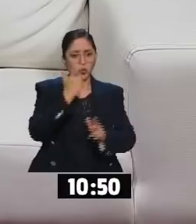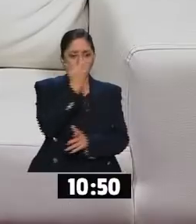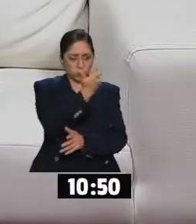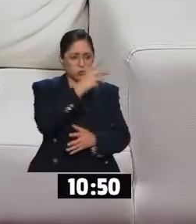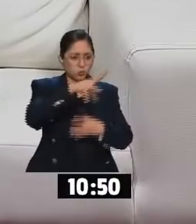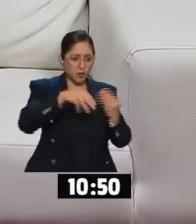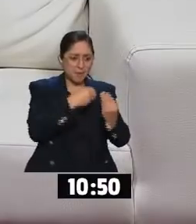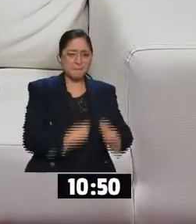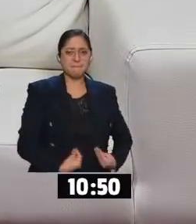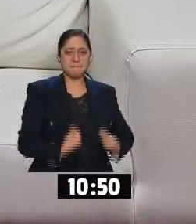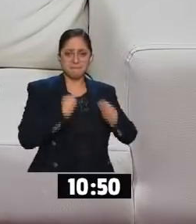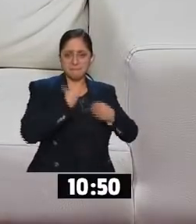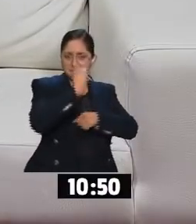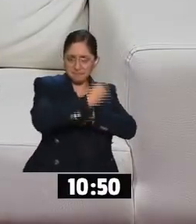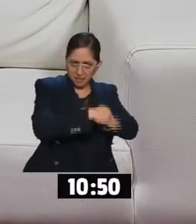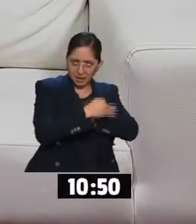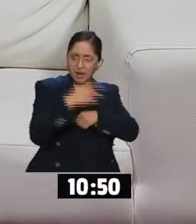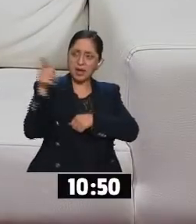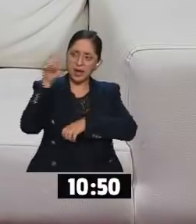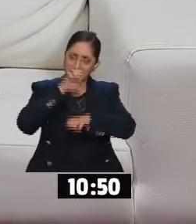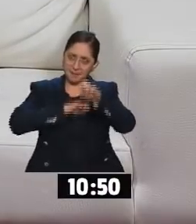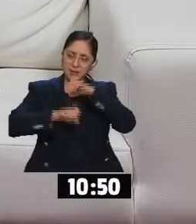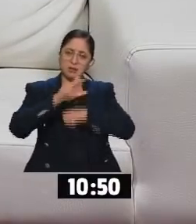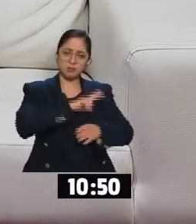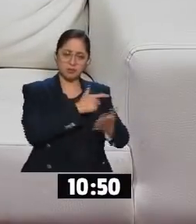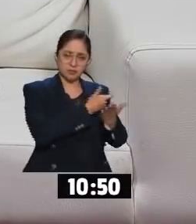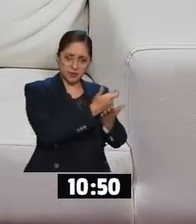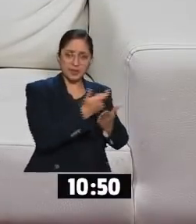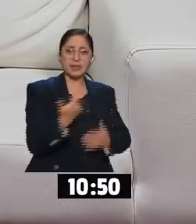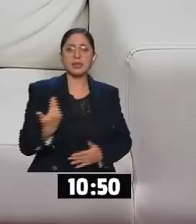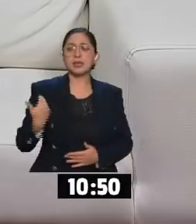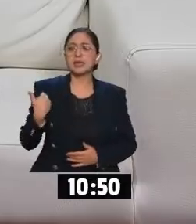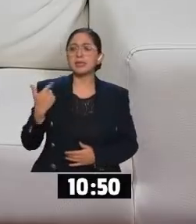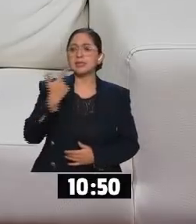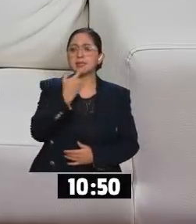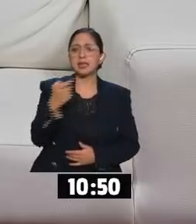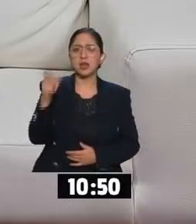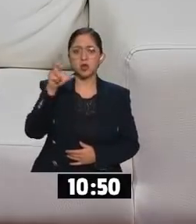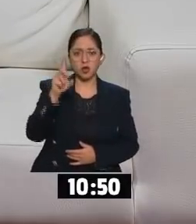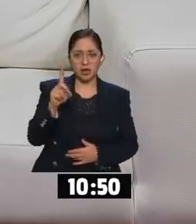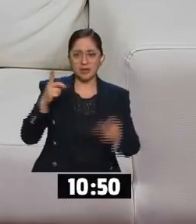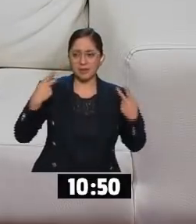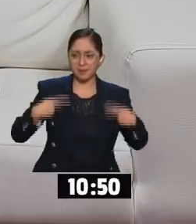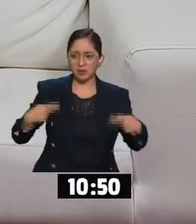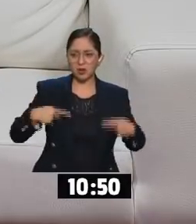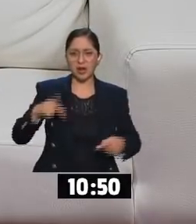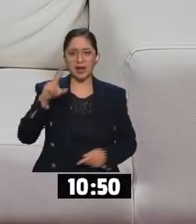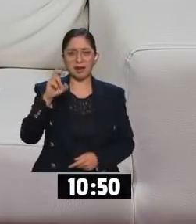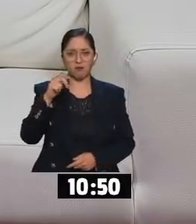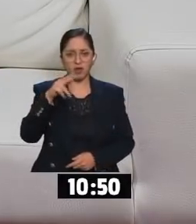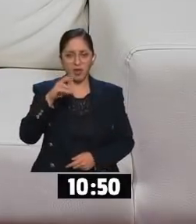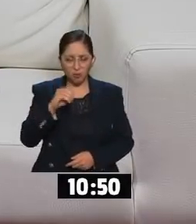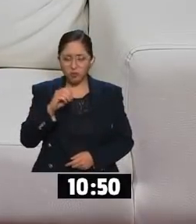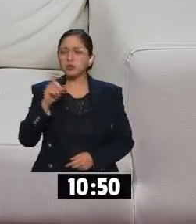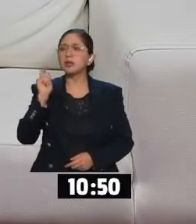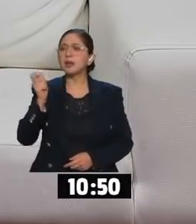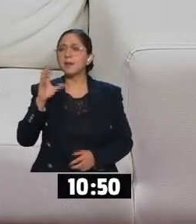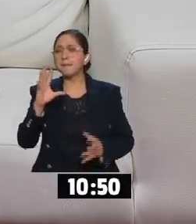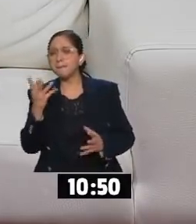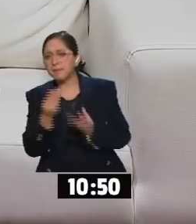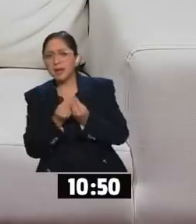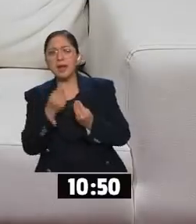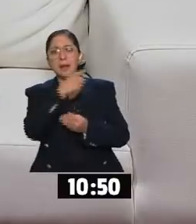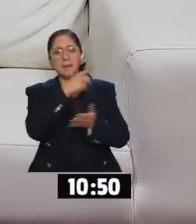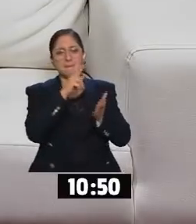mismo día, el martes en la noche, llegaron 130 refugiados más, que la mayoría son reporteros de The New York